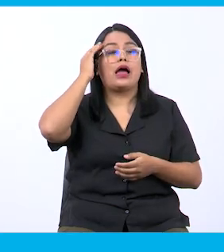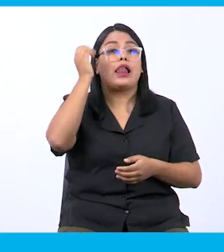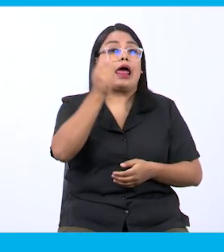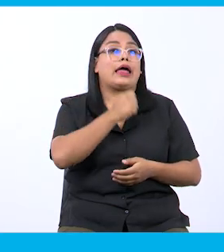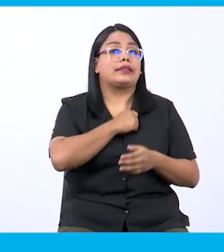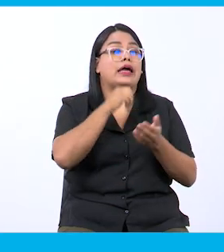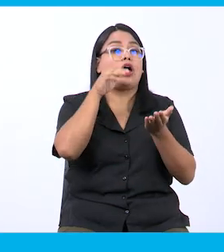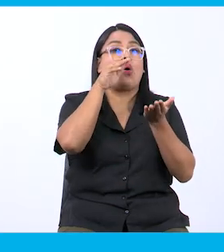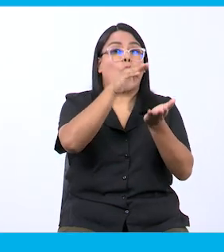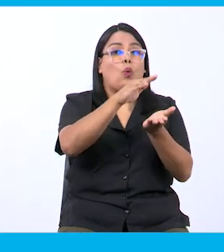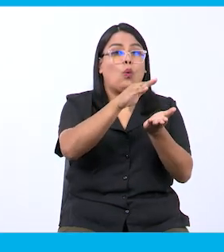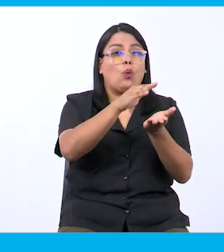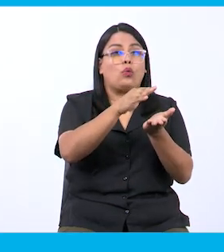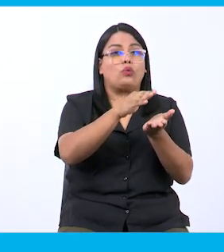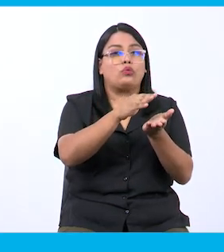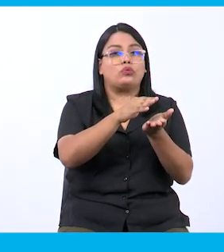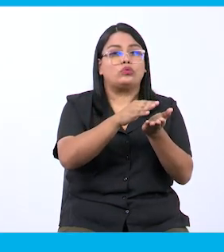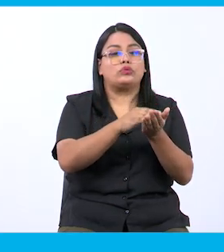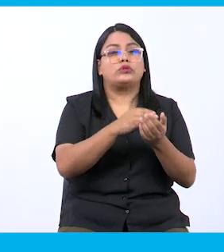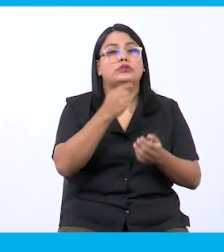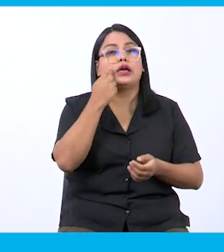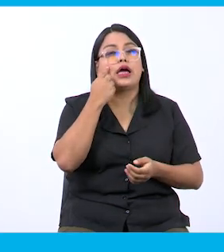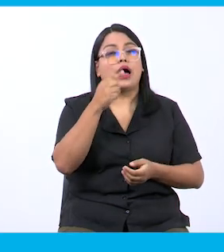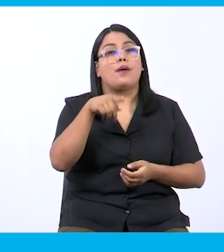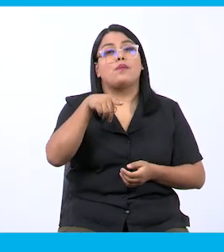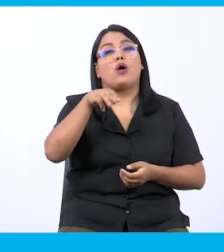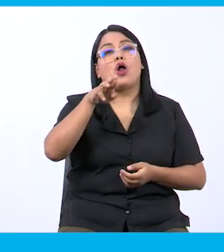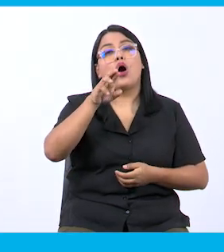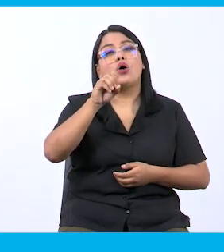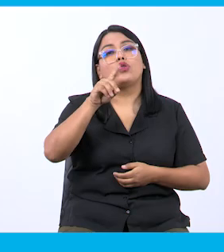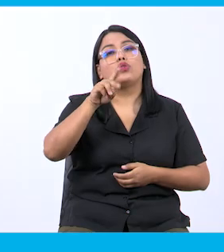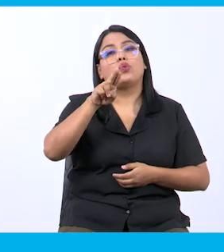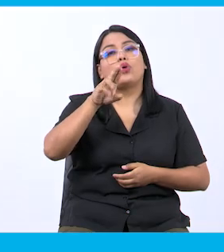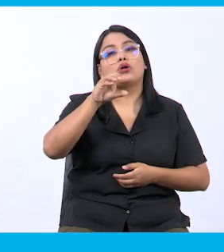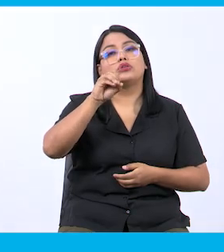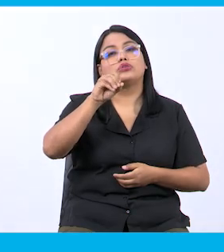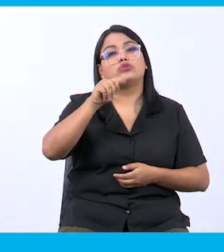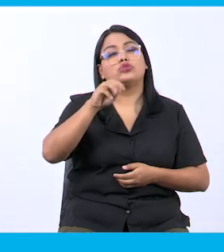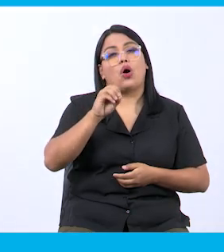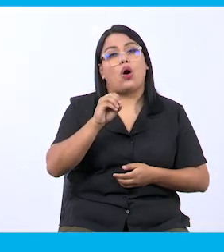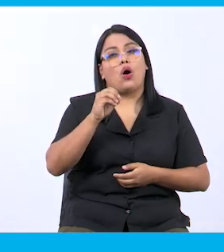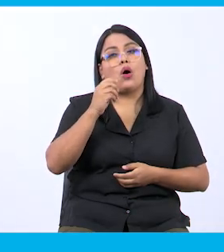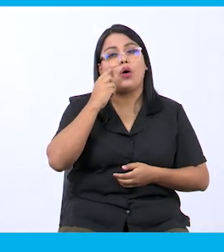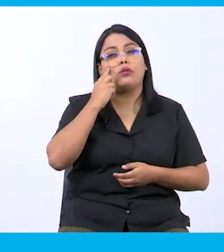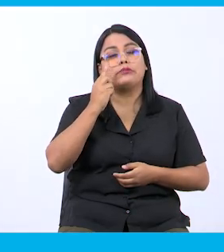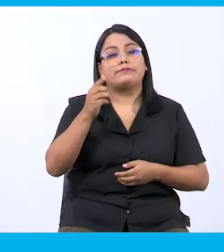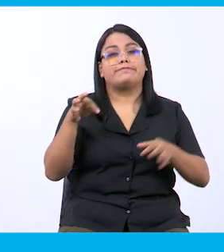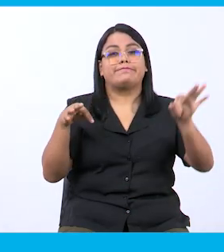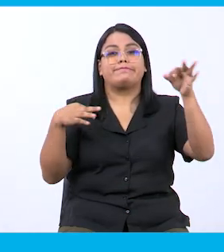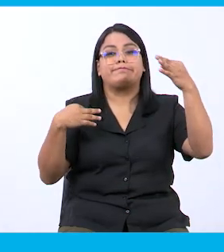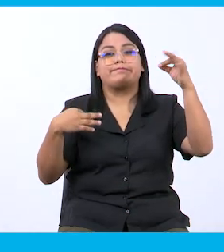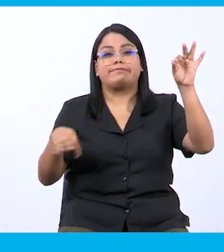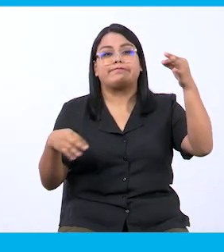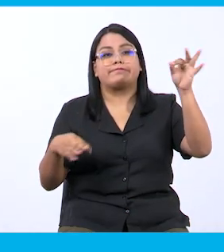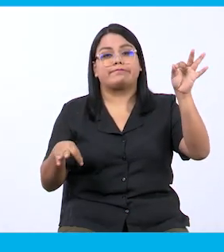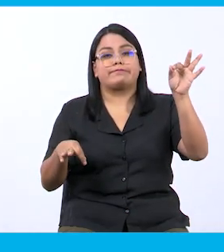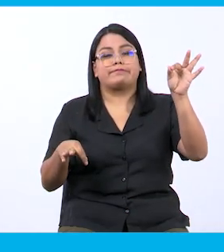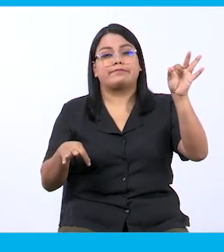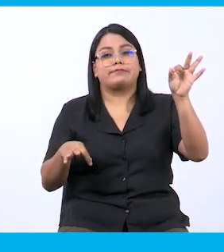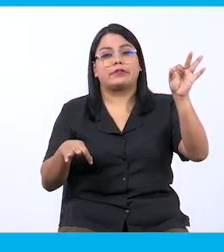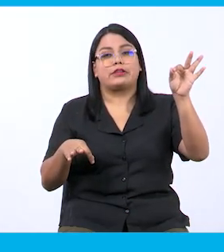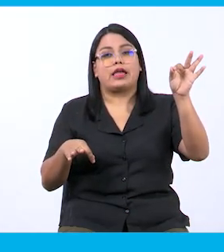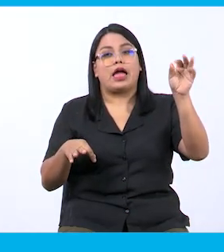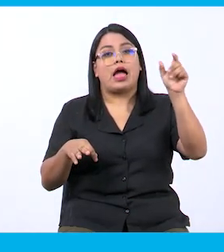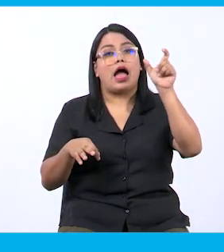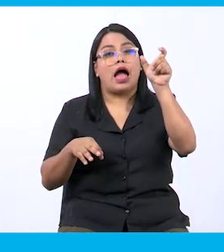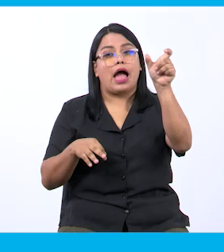identificaremos el producto de unidad por medio de la viñeta Producto. Esta viñeta la encontraremos al lado izquierdo de las páginas con